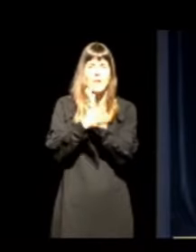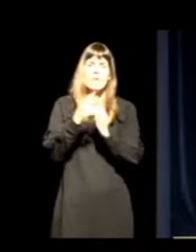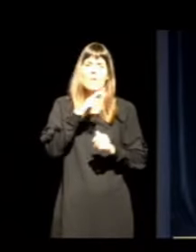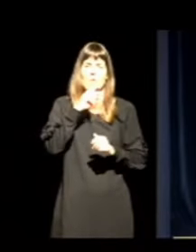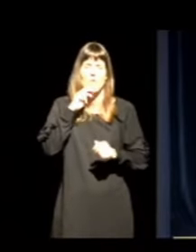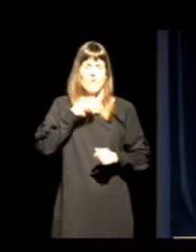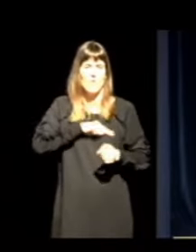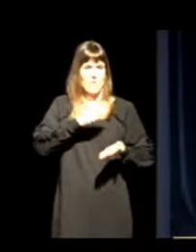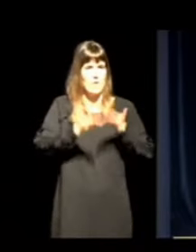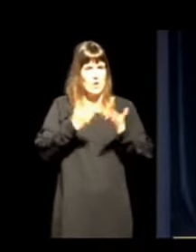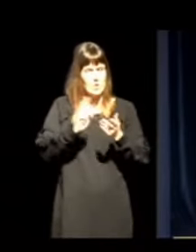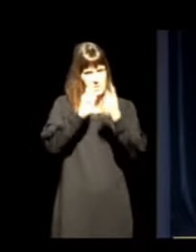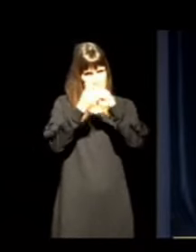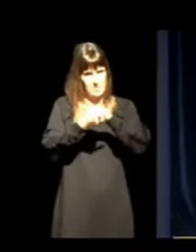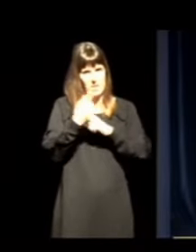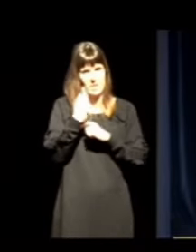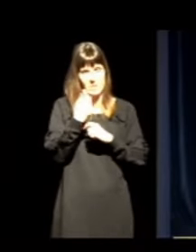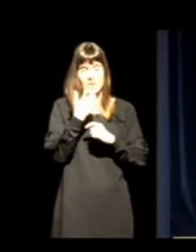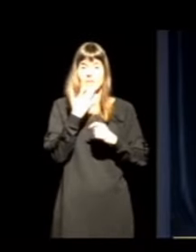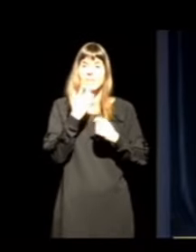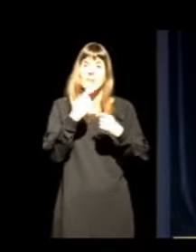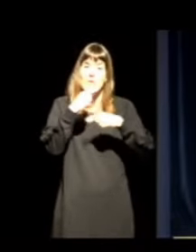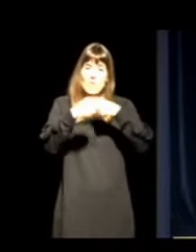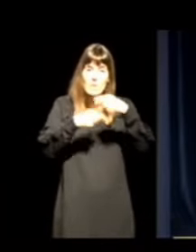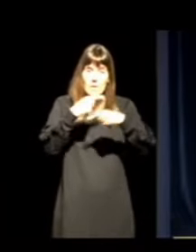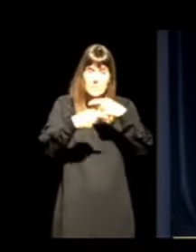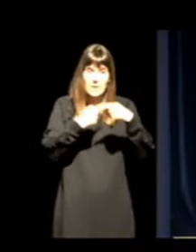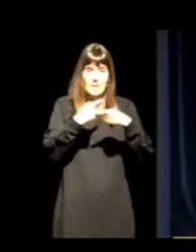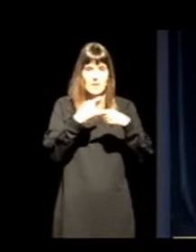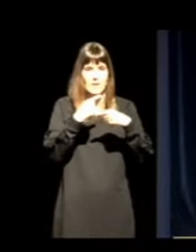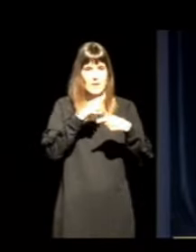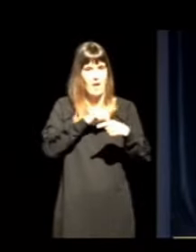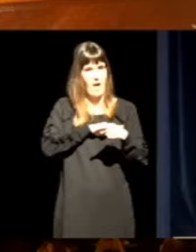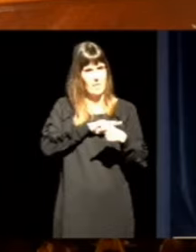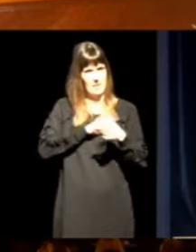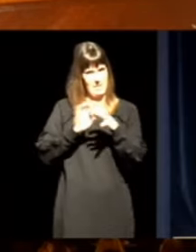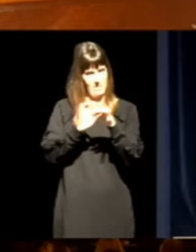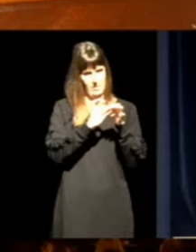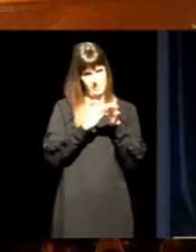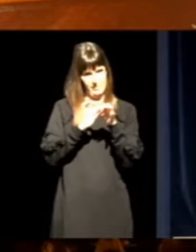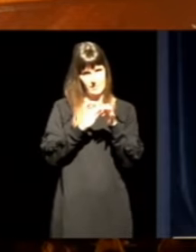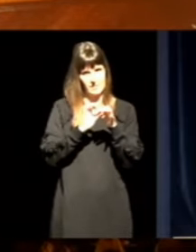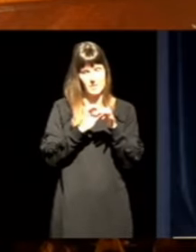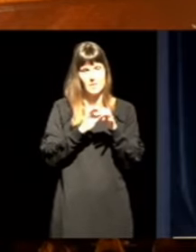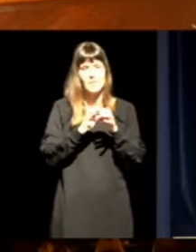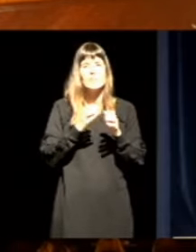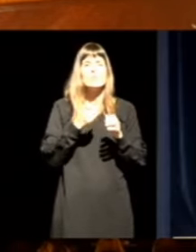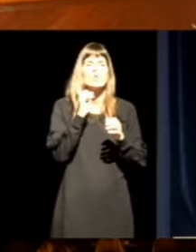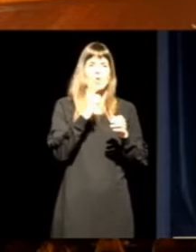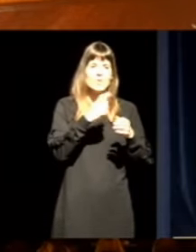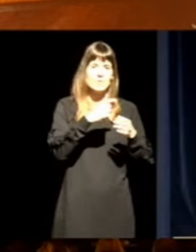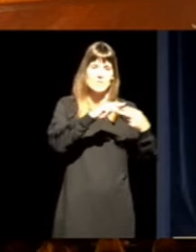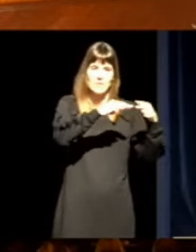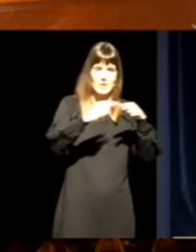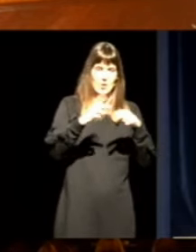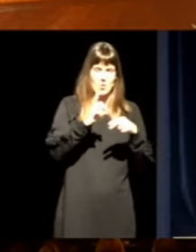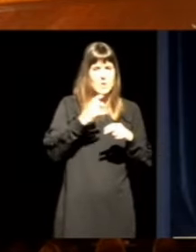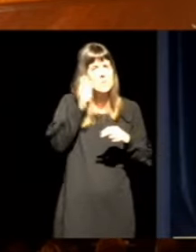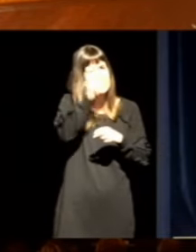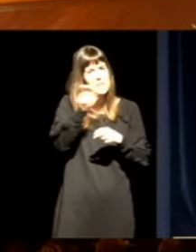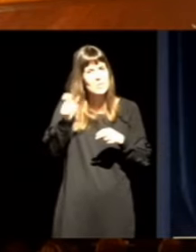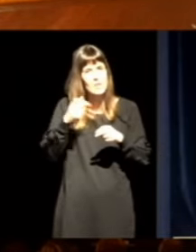crear familia afectiva. Familia afectiva no es la familia biológica, es la familia que yo, la gente que yo creo